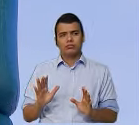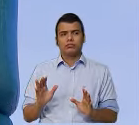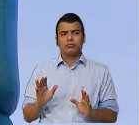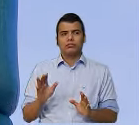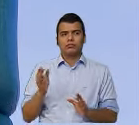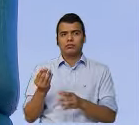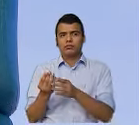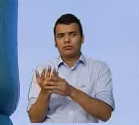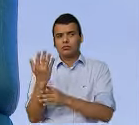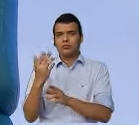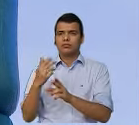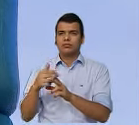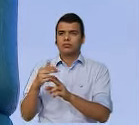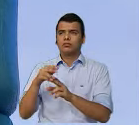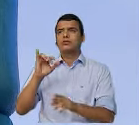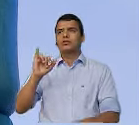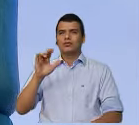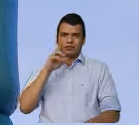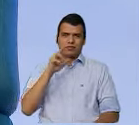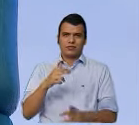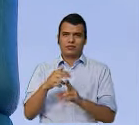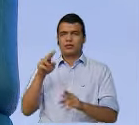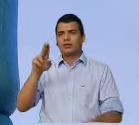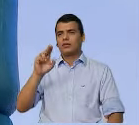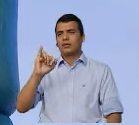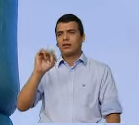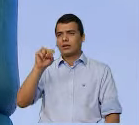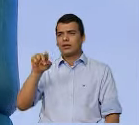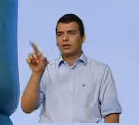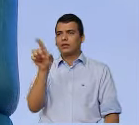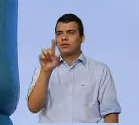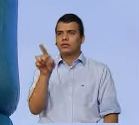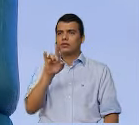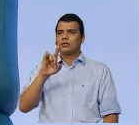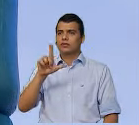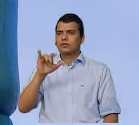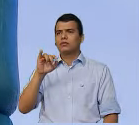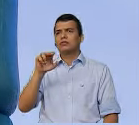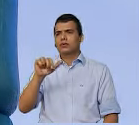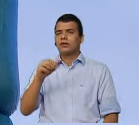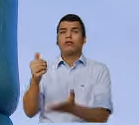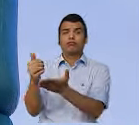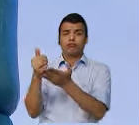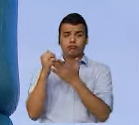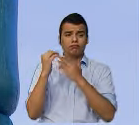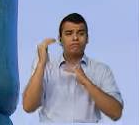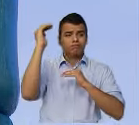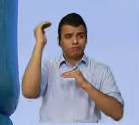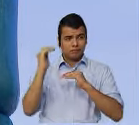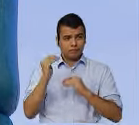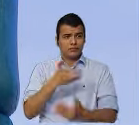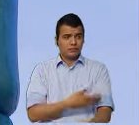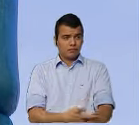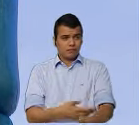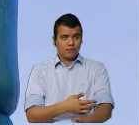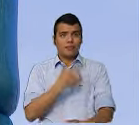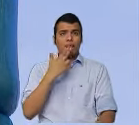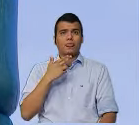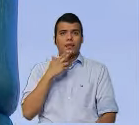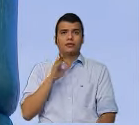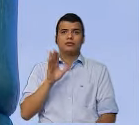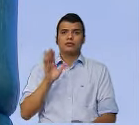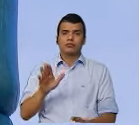que se llama insulina, de hecho, y realmente sí disminuye los niveles de azúcar en la sangre en el